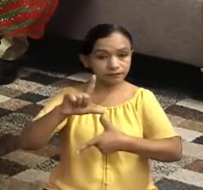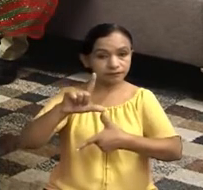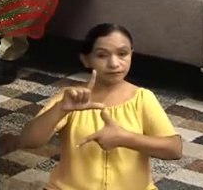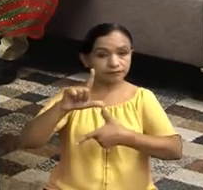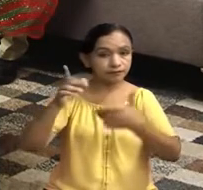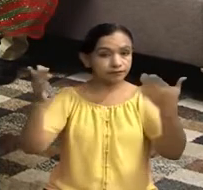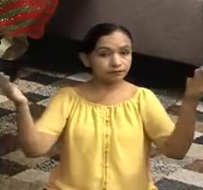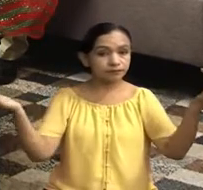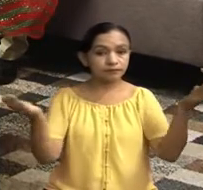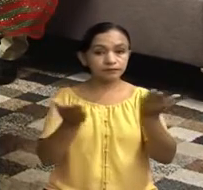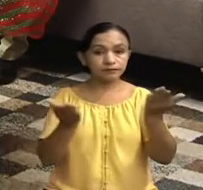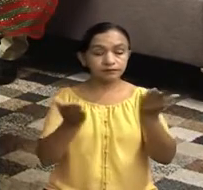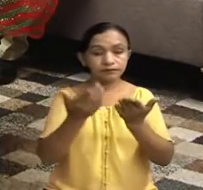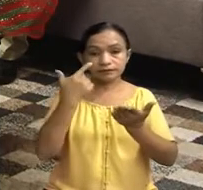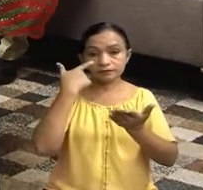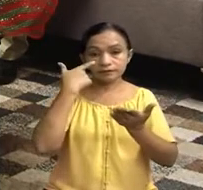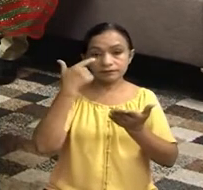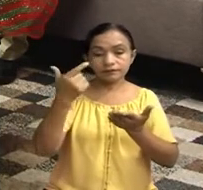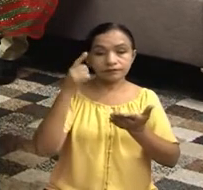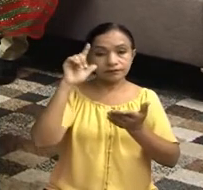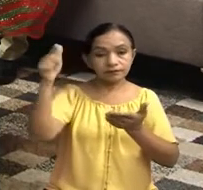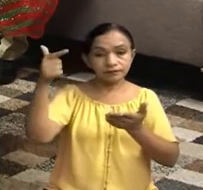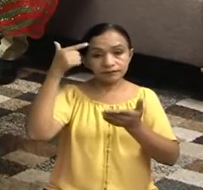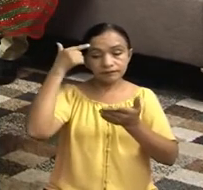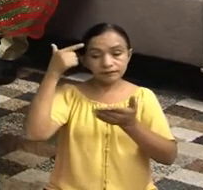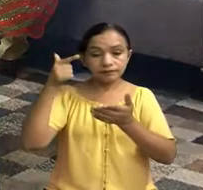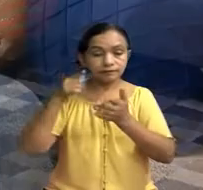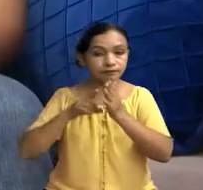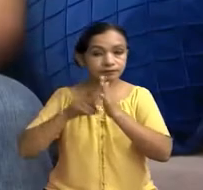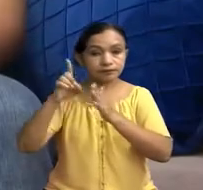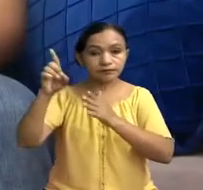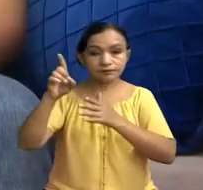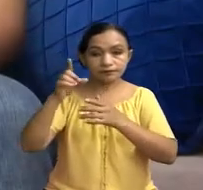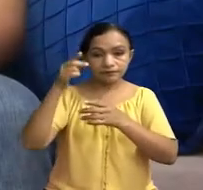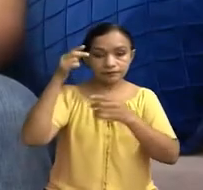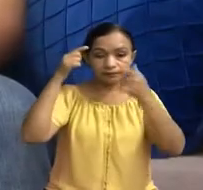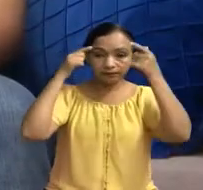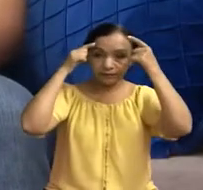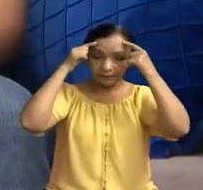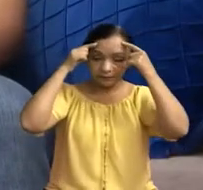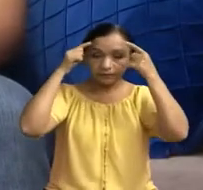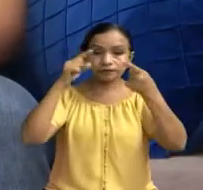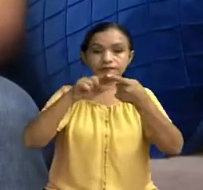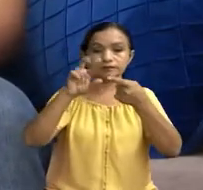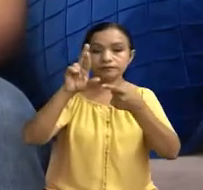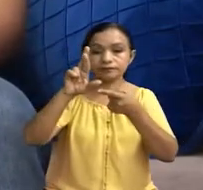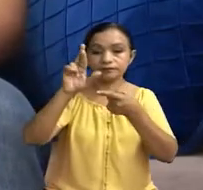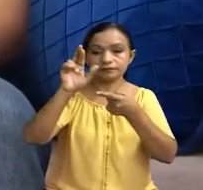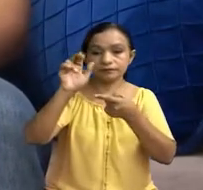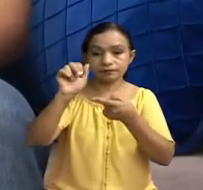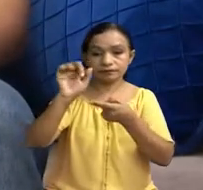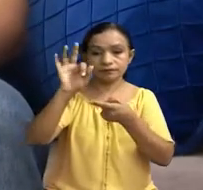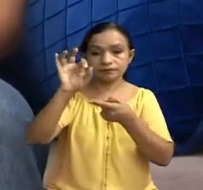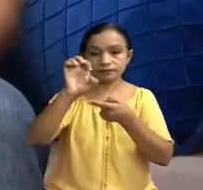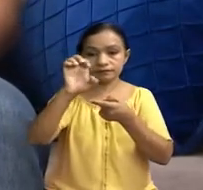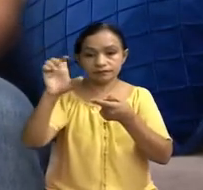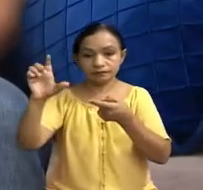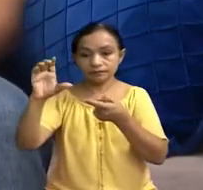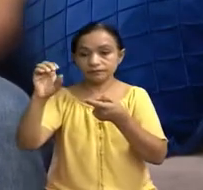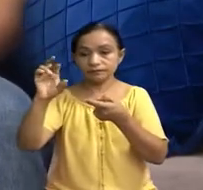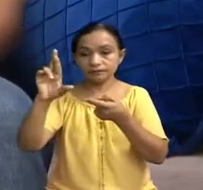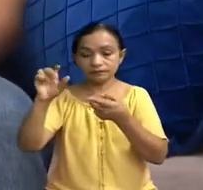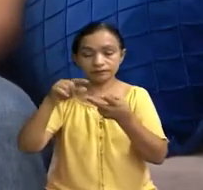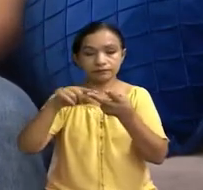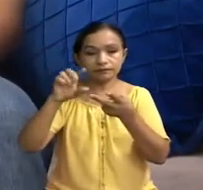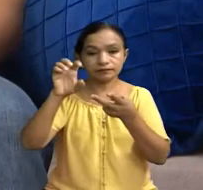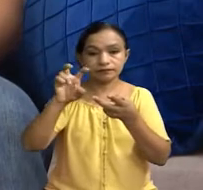esa manera a partir de los gobiernos progresistas encabezados por el comandante Hugo Chávez, Rafael Correa, Evo Morales,